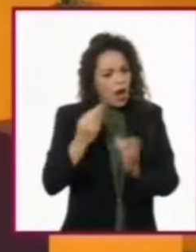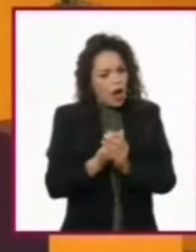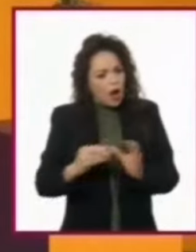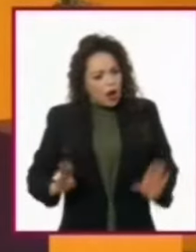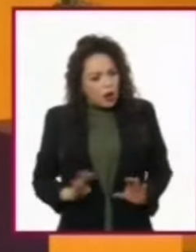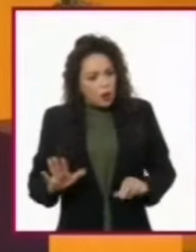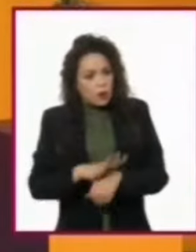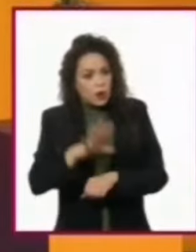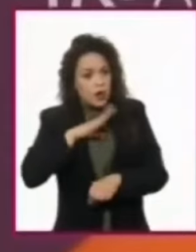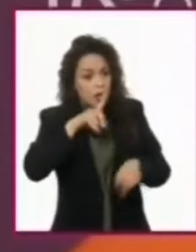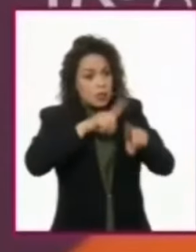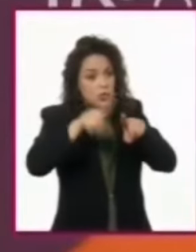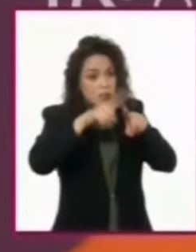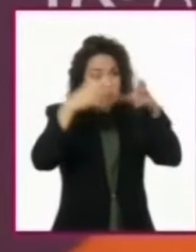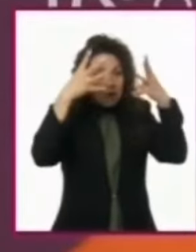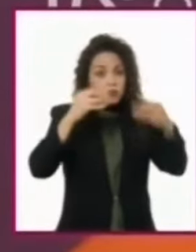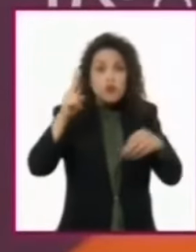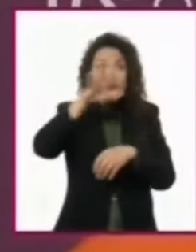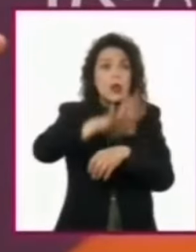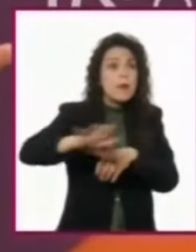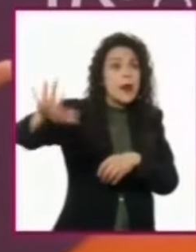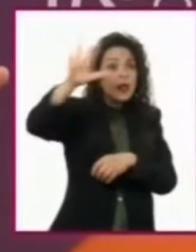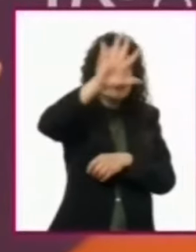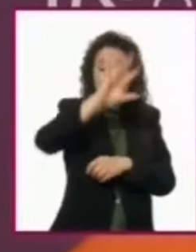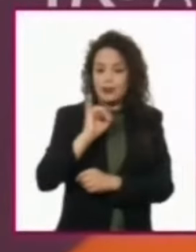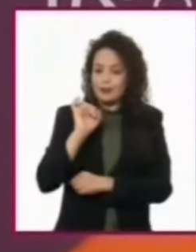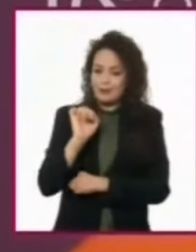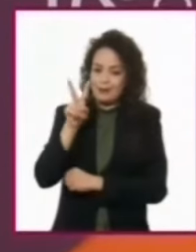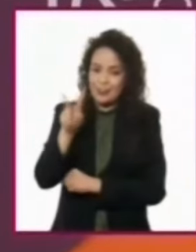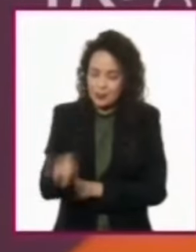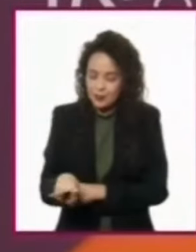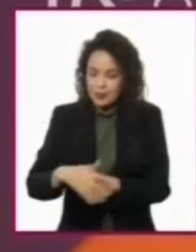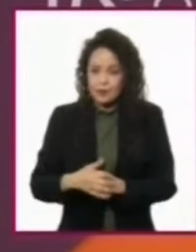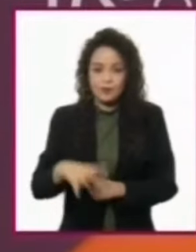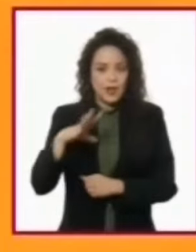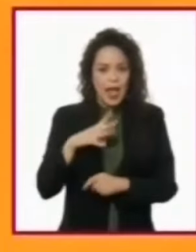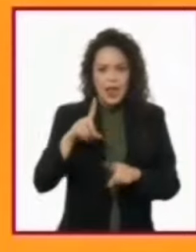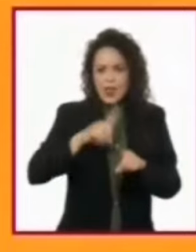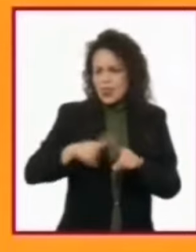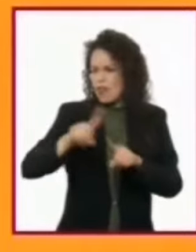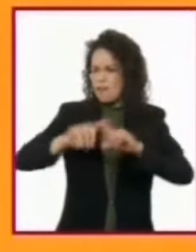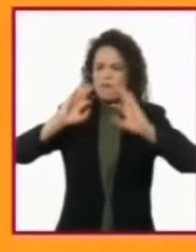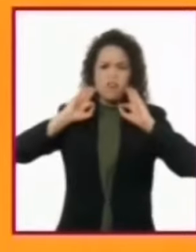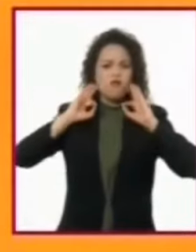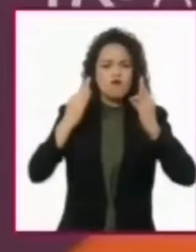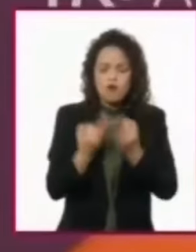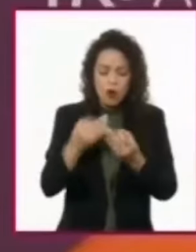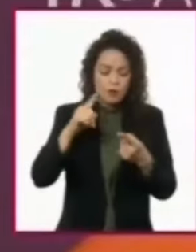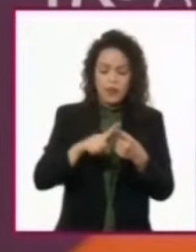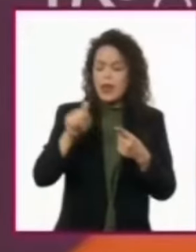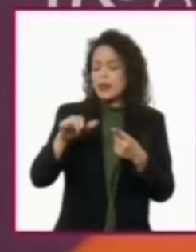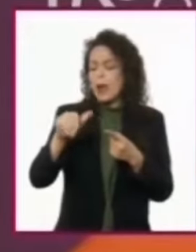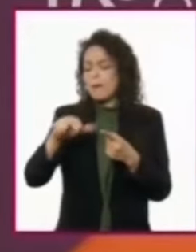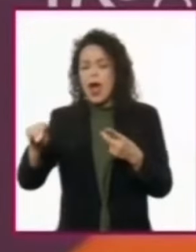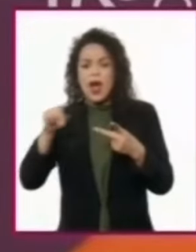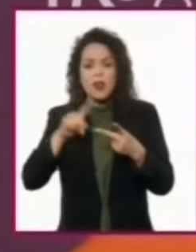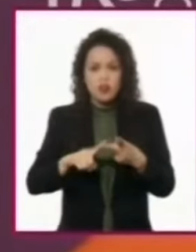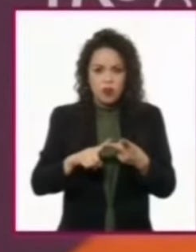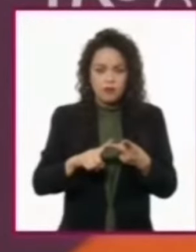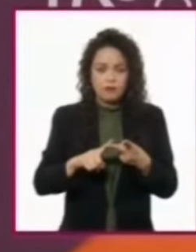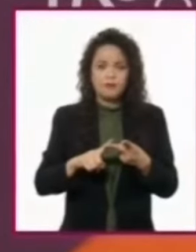gran cantidad de ellas. Es correcto. Hay galaxias de todas las formas y tamaños, desde aquellas que